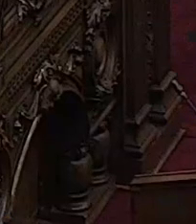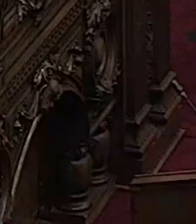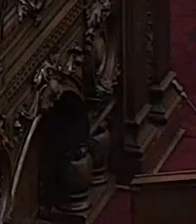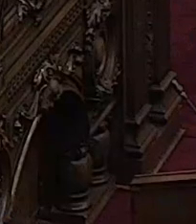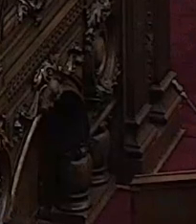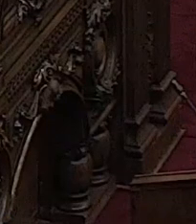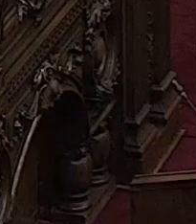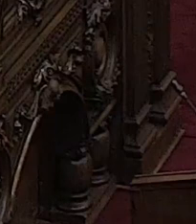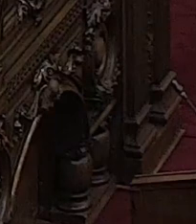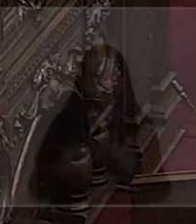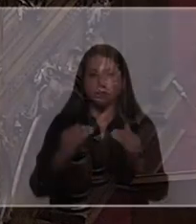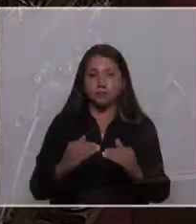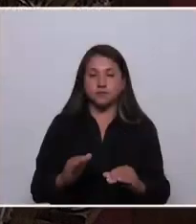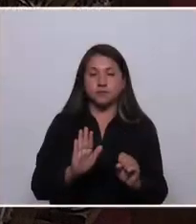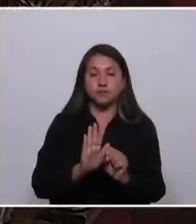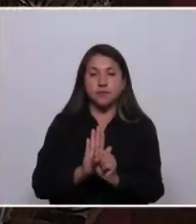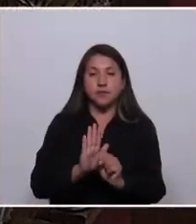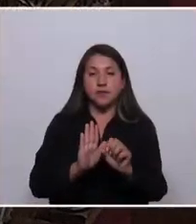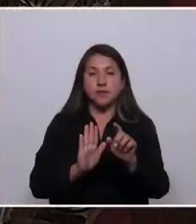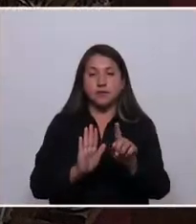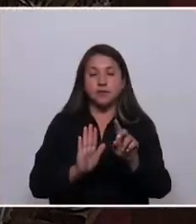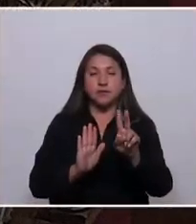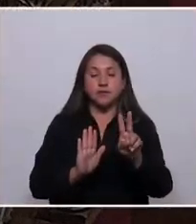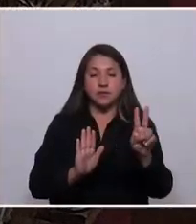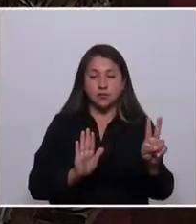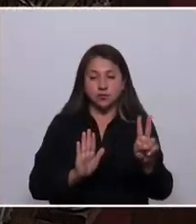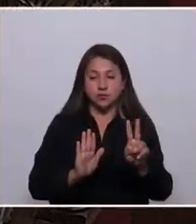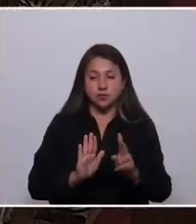Pasamos enseguida al artículo 122.